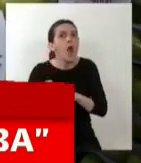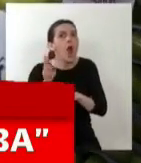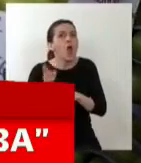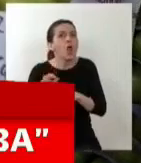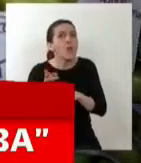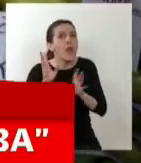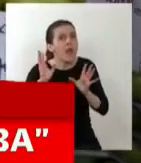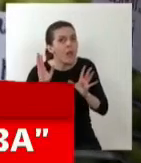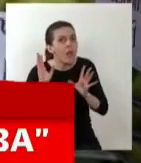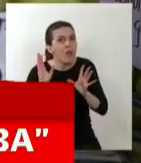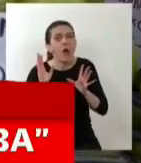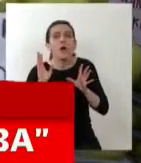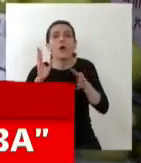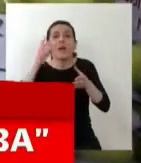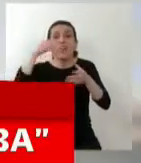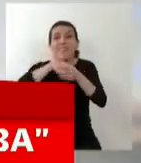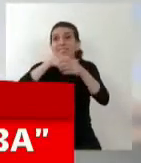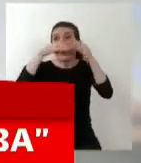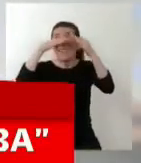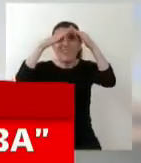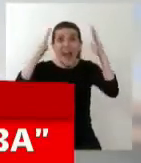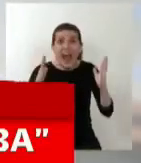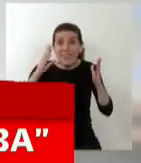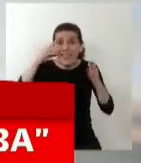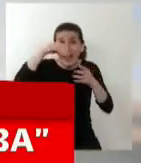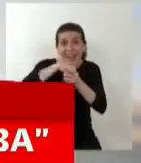de personas en lugares cerrados.